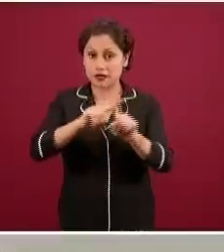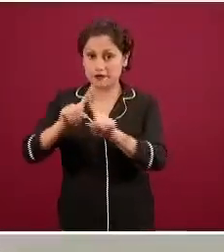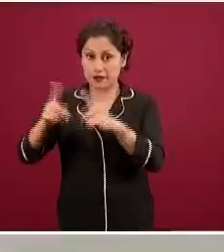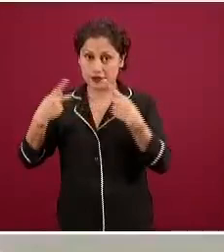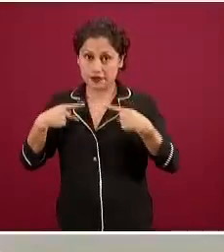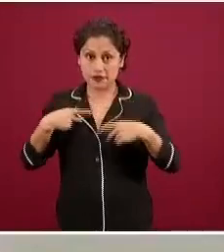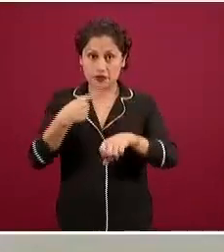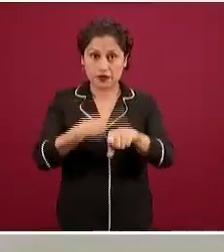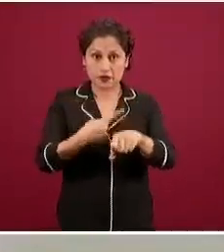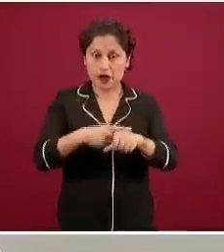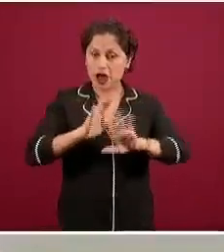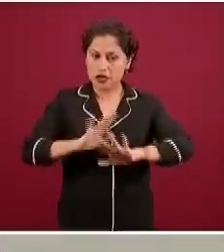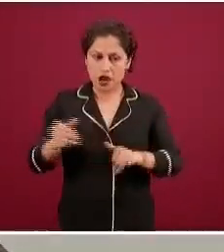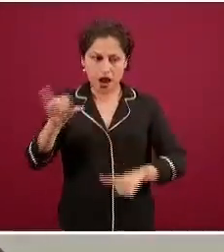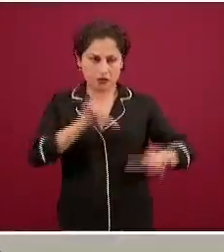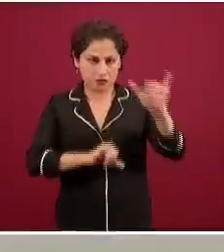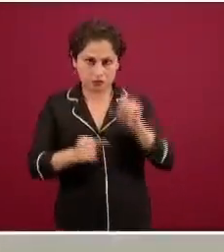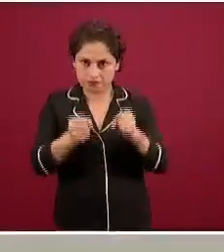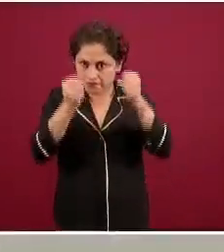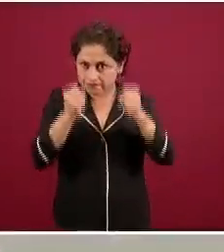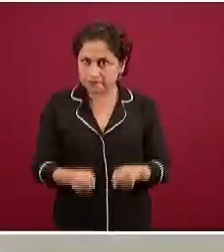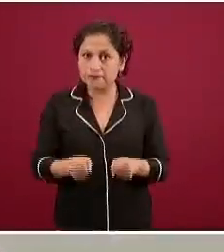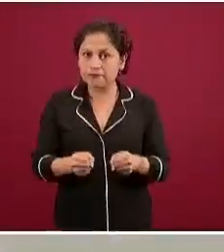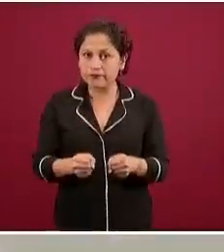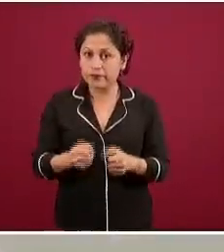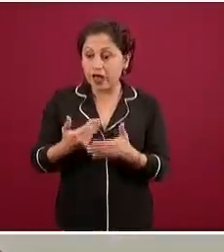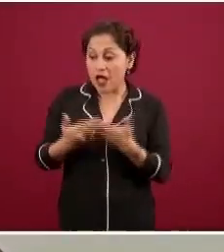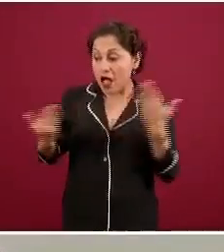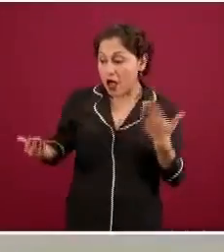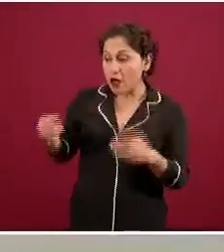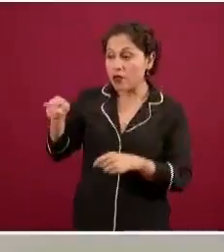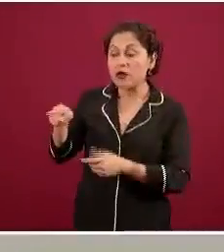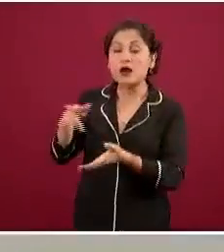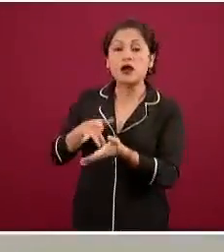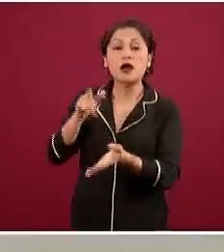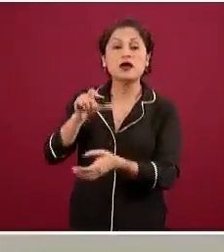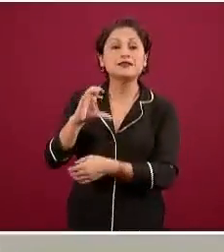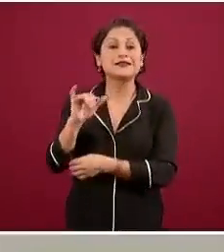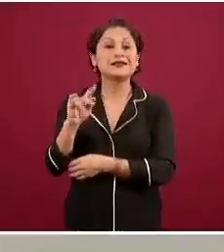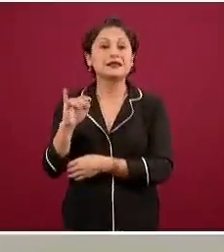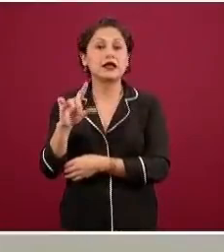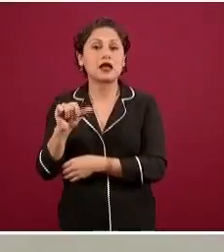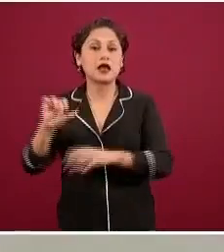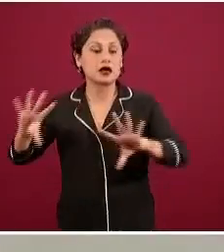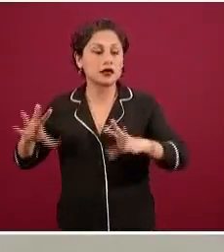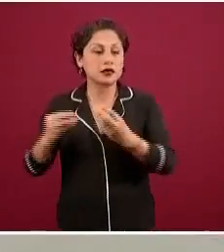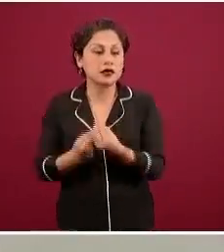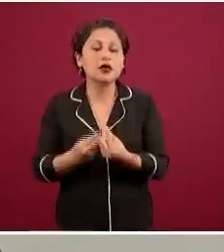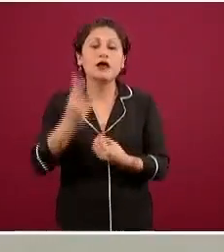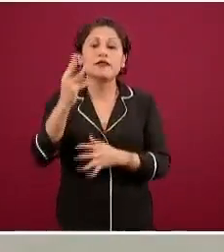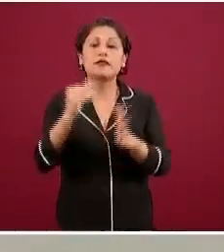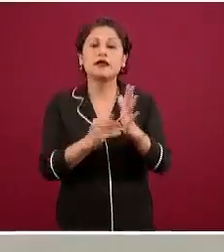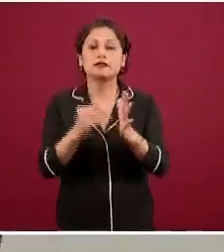por laboratorio, con un factor de corrección como este, tendría 3 millones de casos.